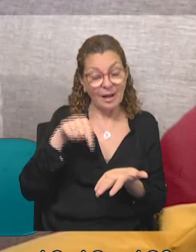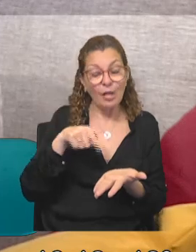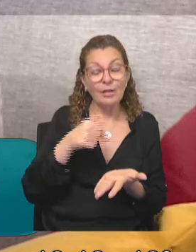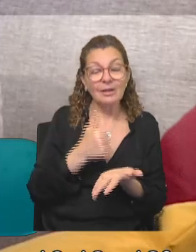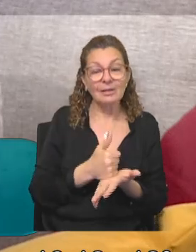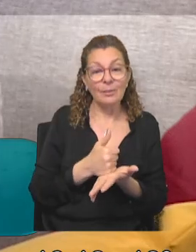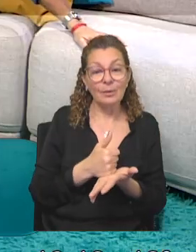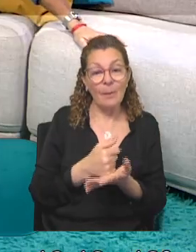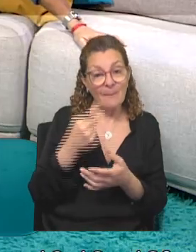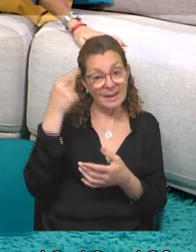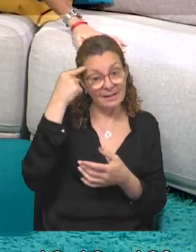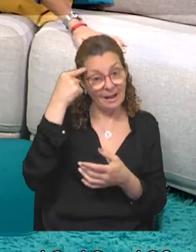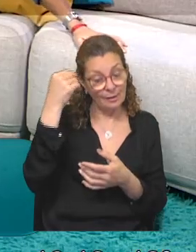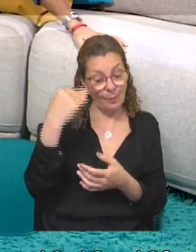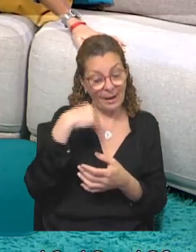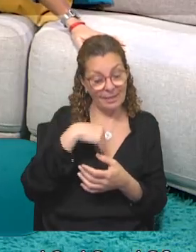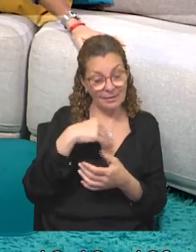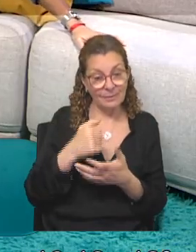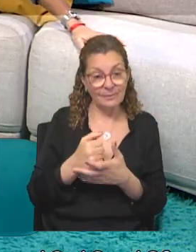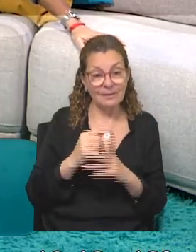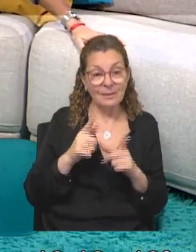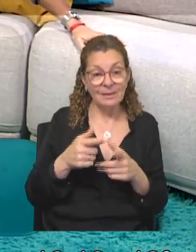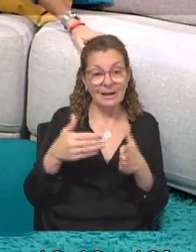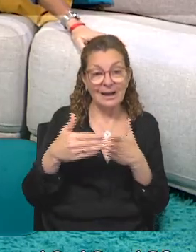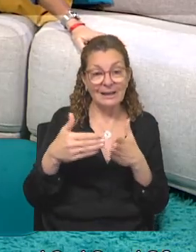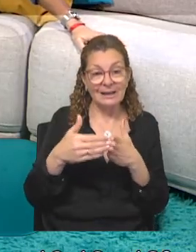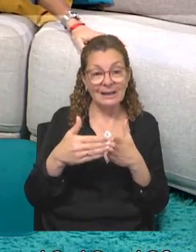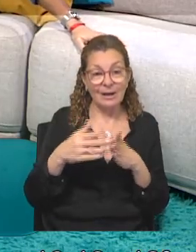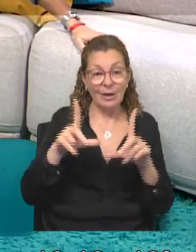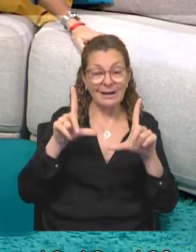Y pensarnos. Y pensarnos. Y sobre todo en las esquinas, cuando hay cartel de pares, significa que...